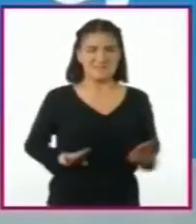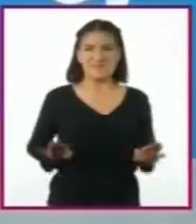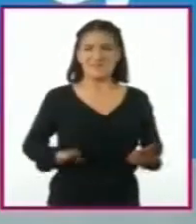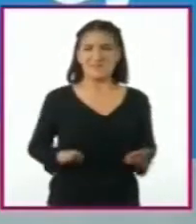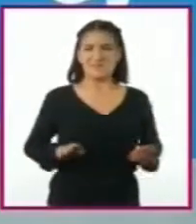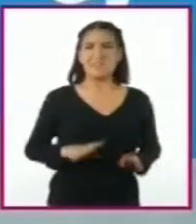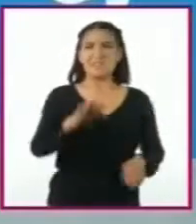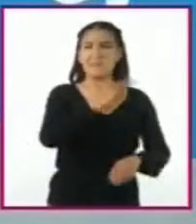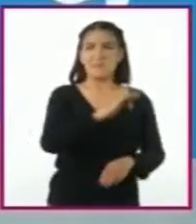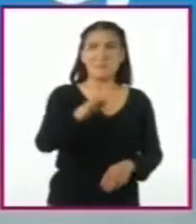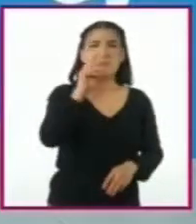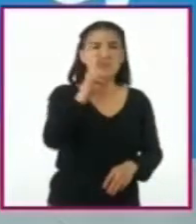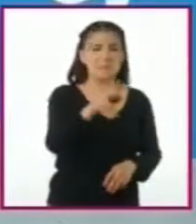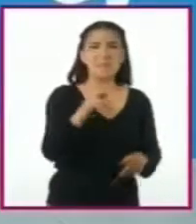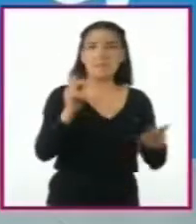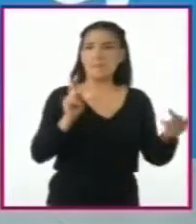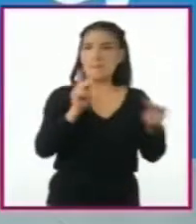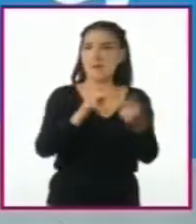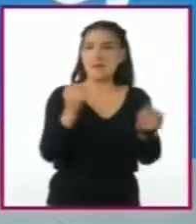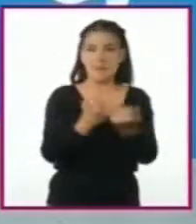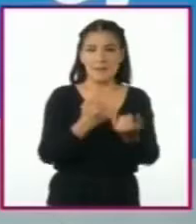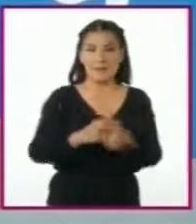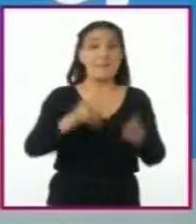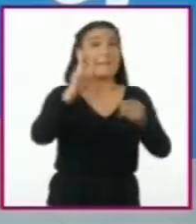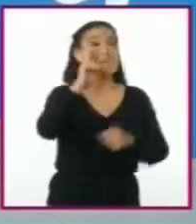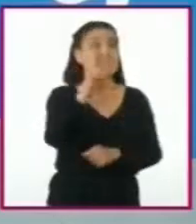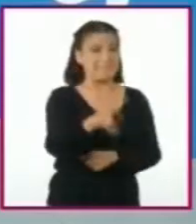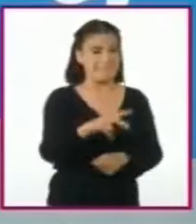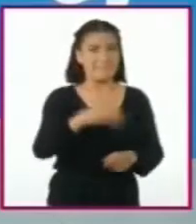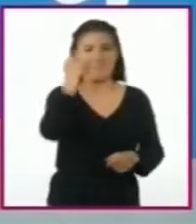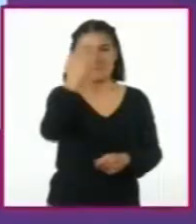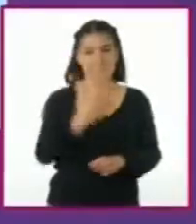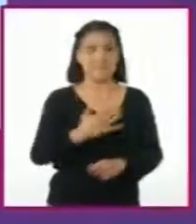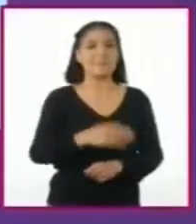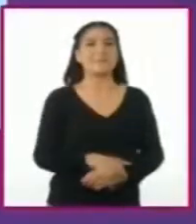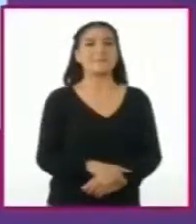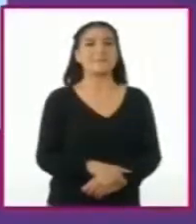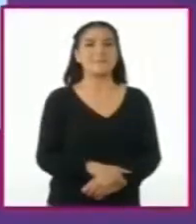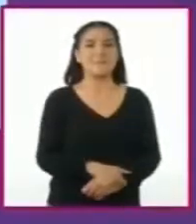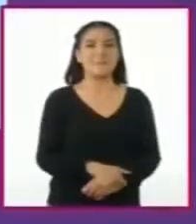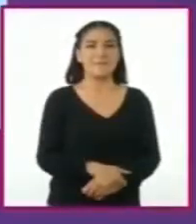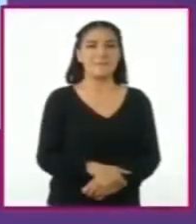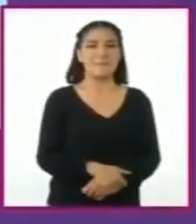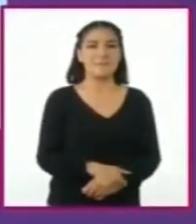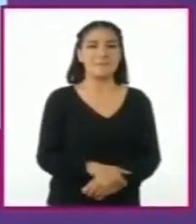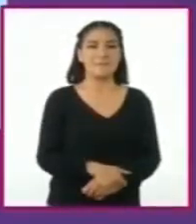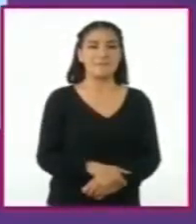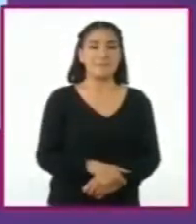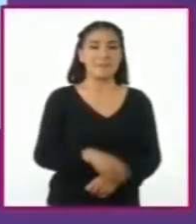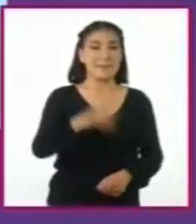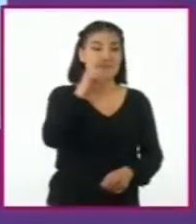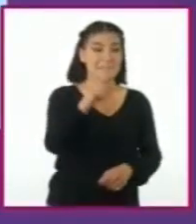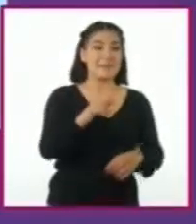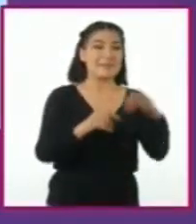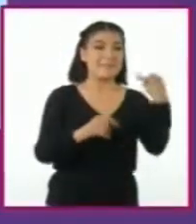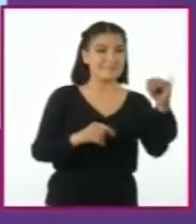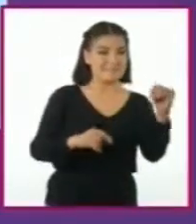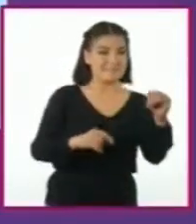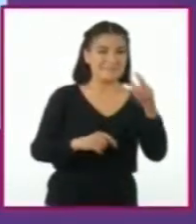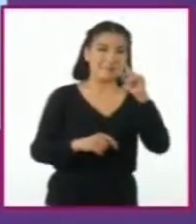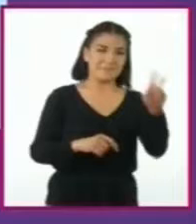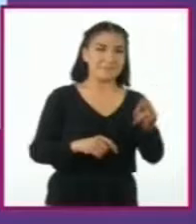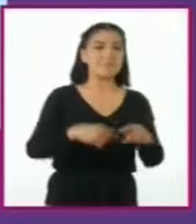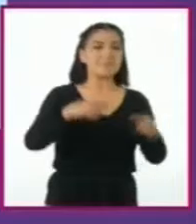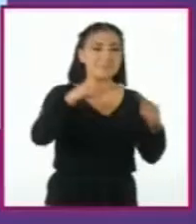tener las que coinciden? Observemos la siguiente imagen. En la imagen de la izquierda, la diagonal